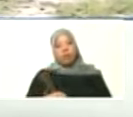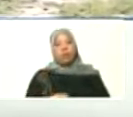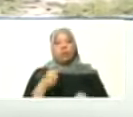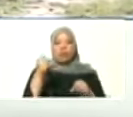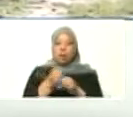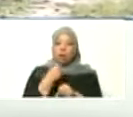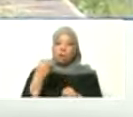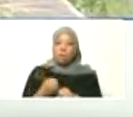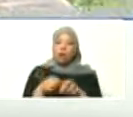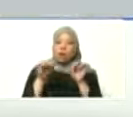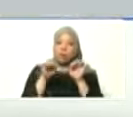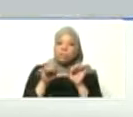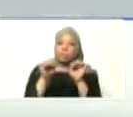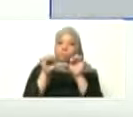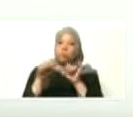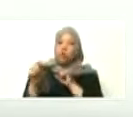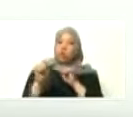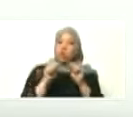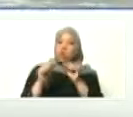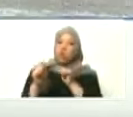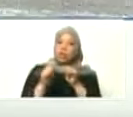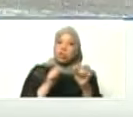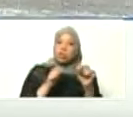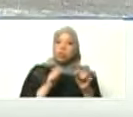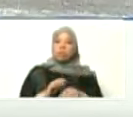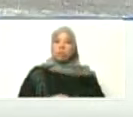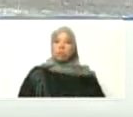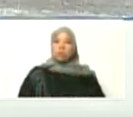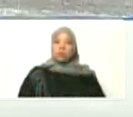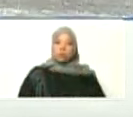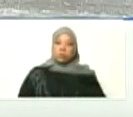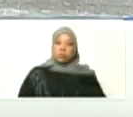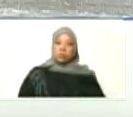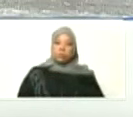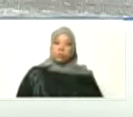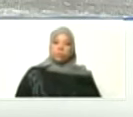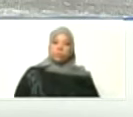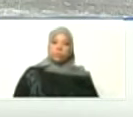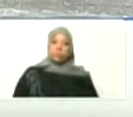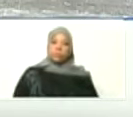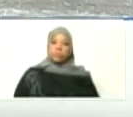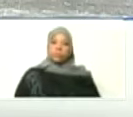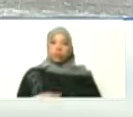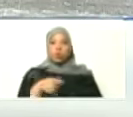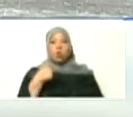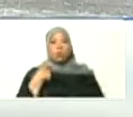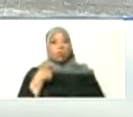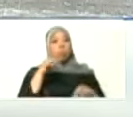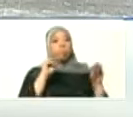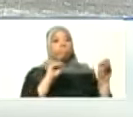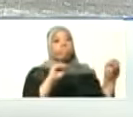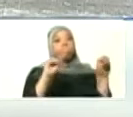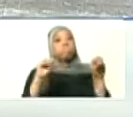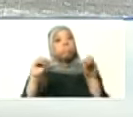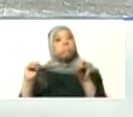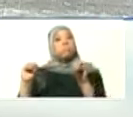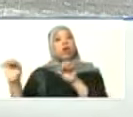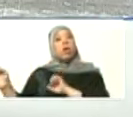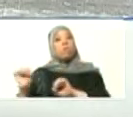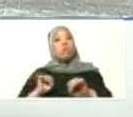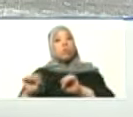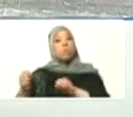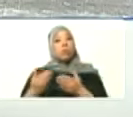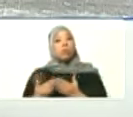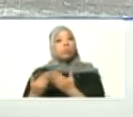así. Coordinación máxima. Y le hago ese llamado al movimiento estudiantil,